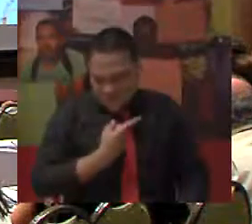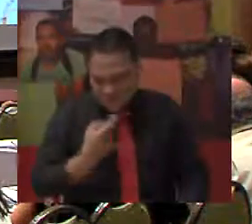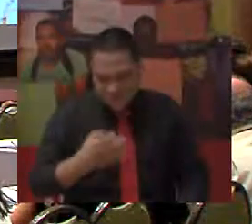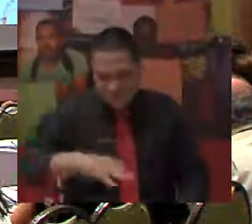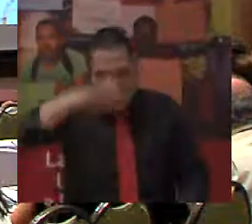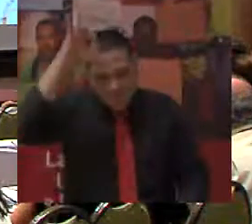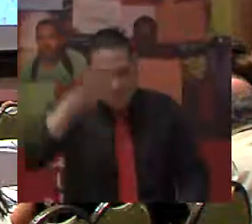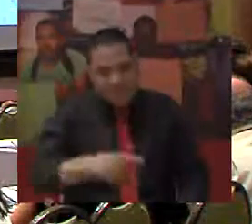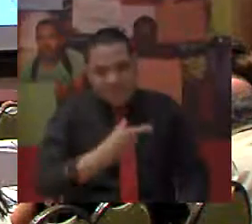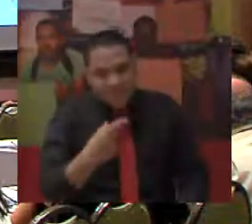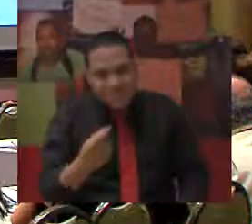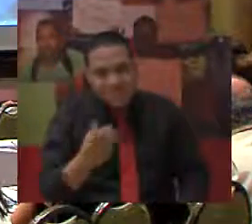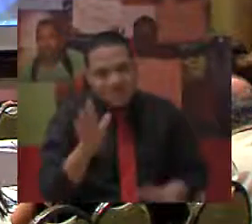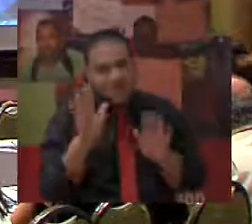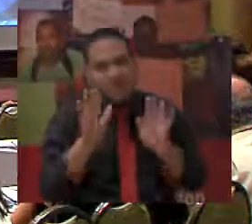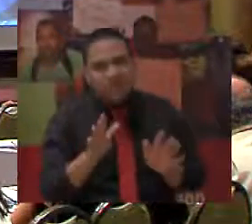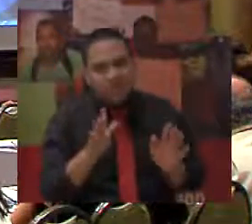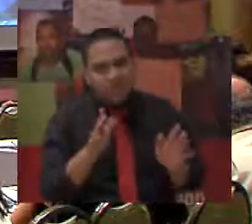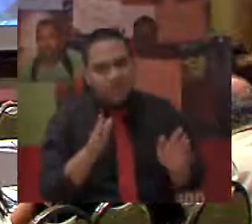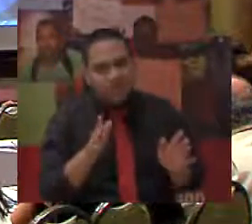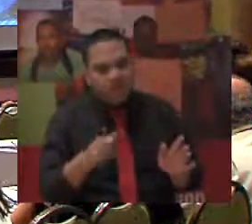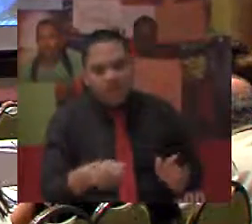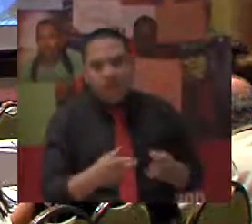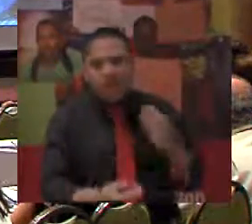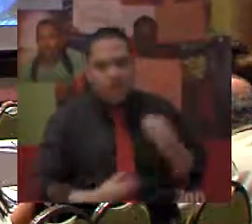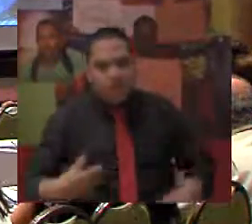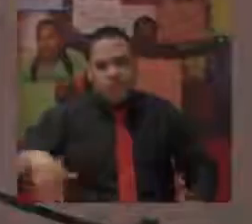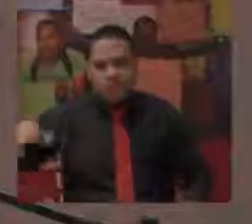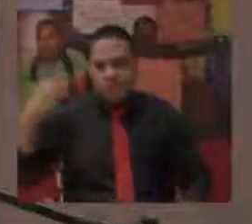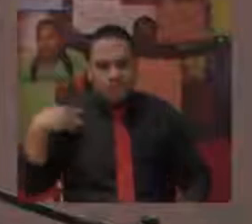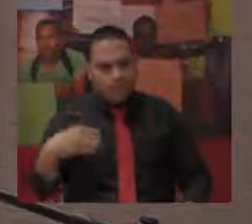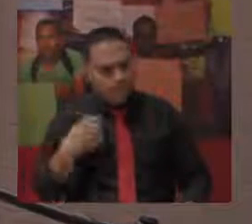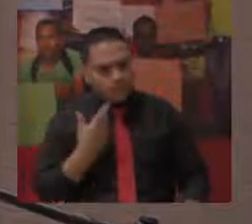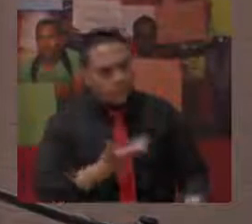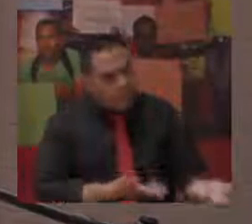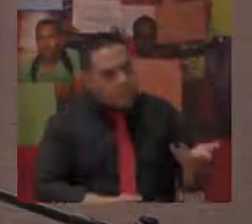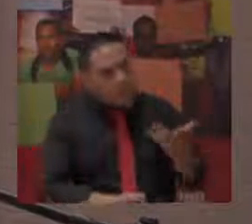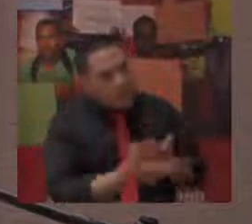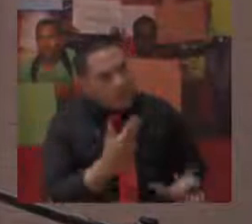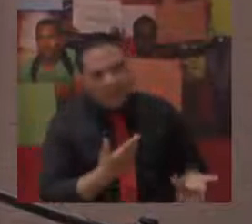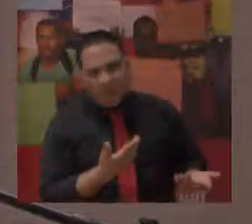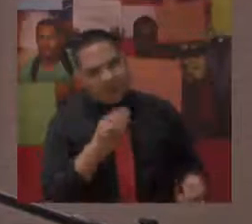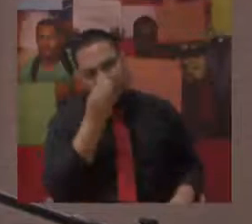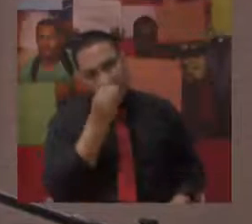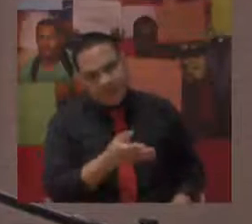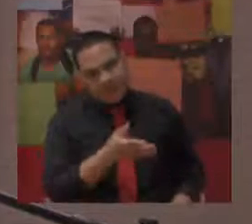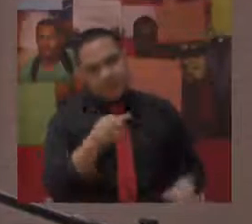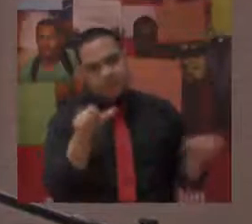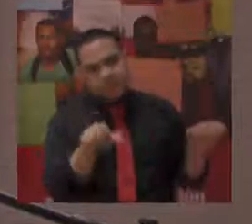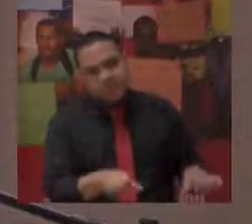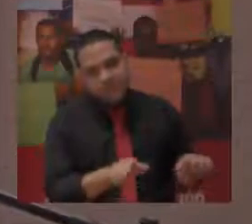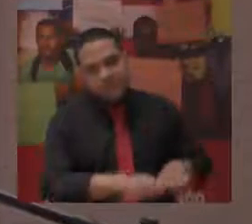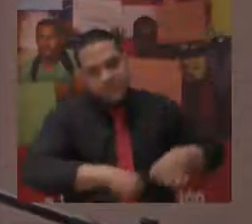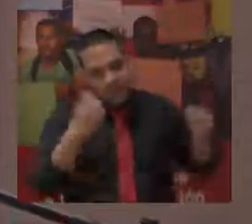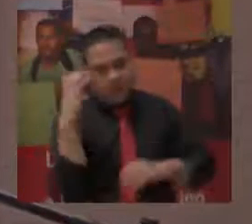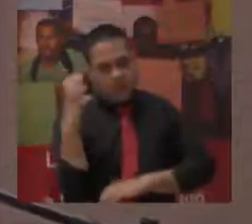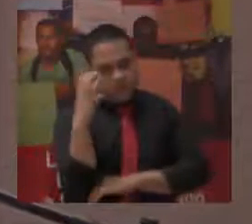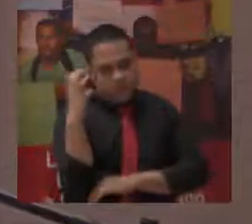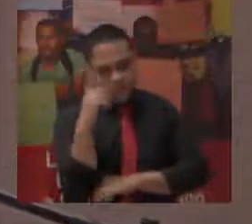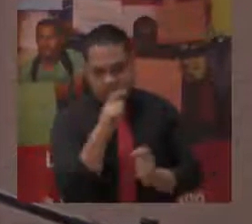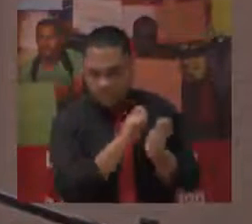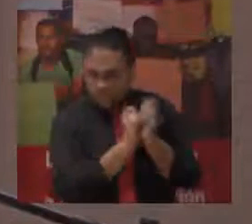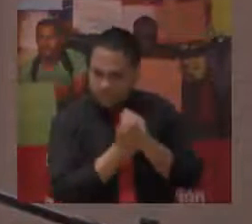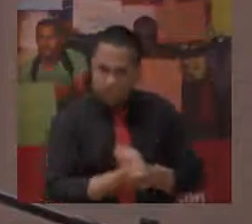para transformar relaciones que han sido anómicas y no funcionales para Colombia. En ese marco,